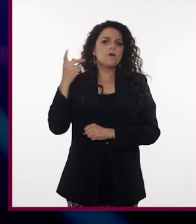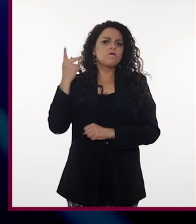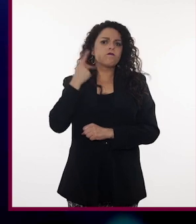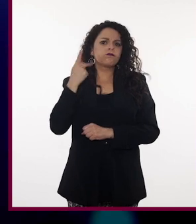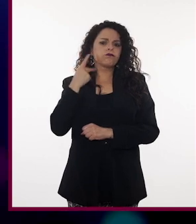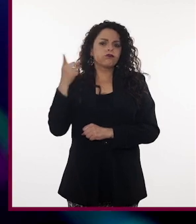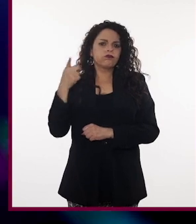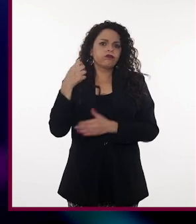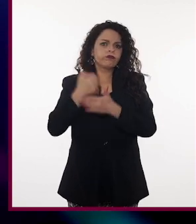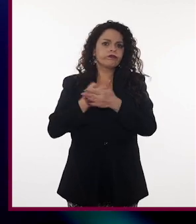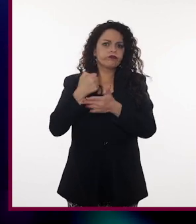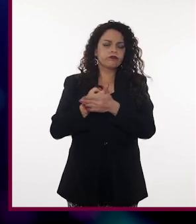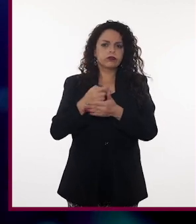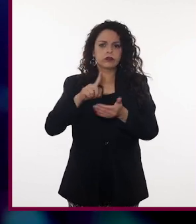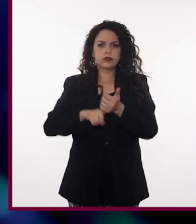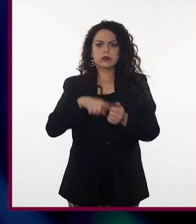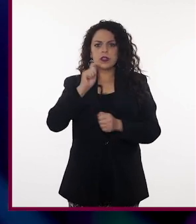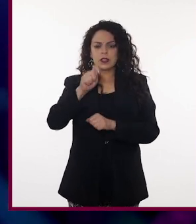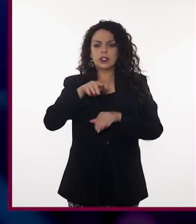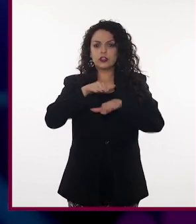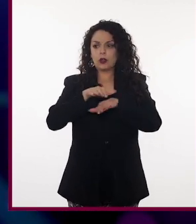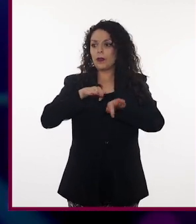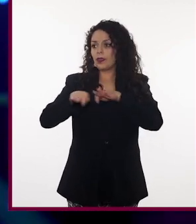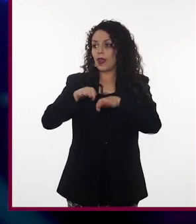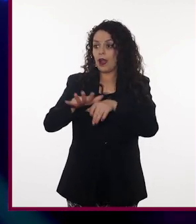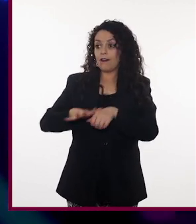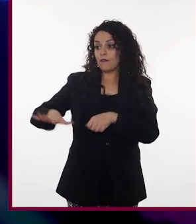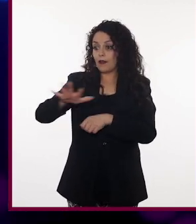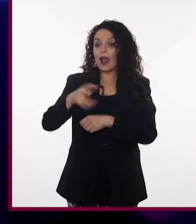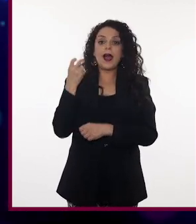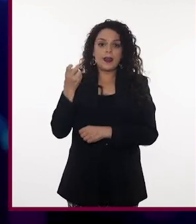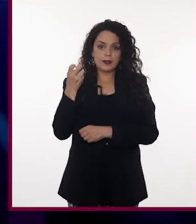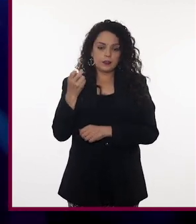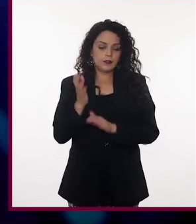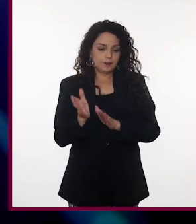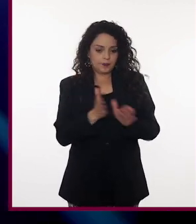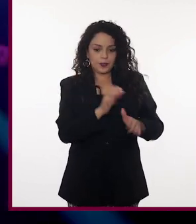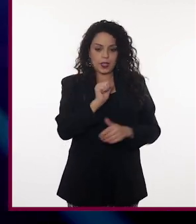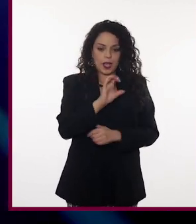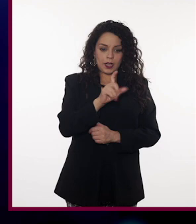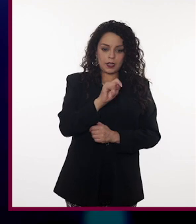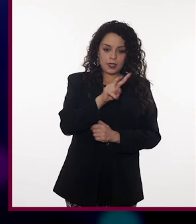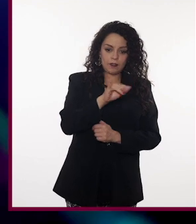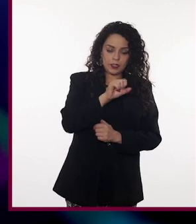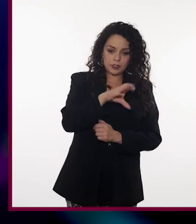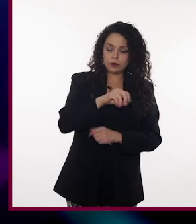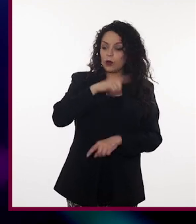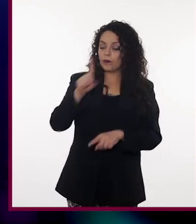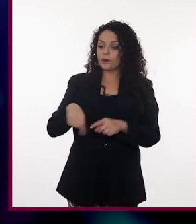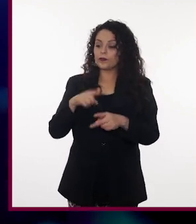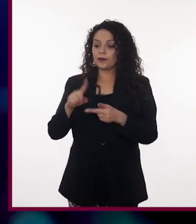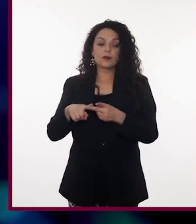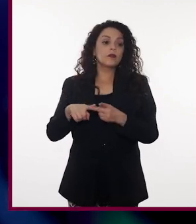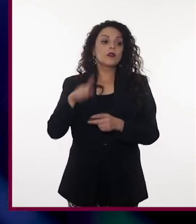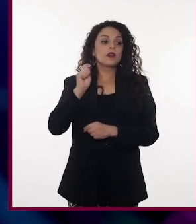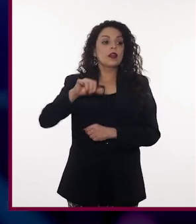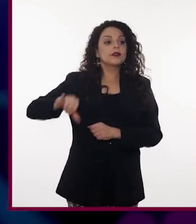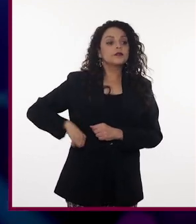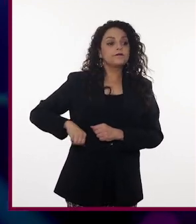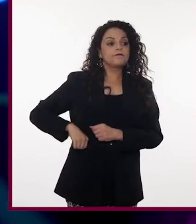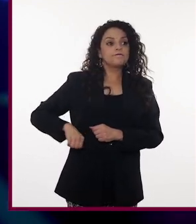que estén directamente en el campo trabajando. Eso por el lado del activismo y de la incidencia, y por el lado del activismo pues nos